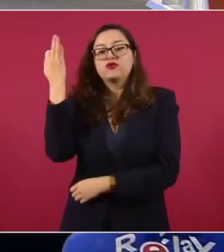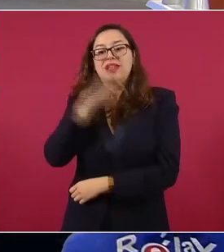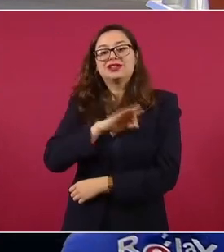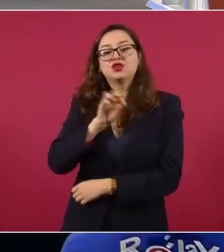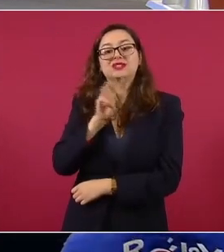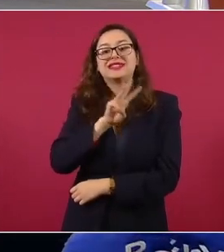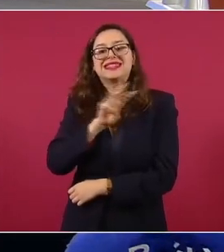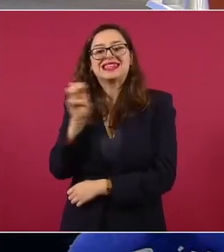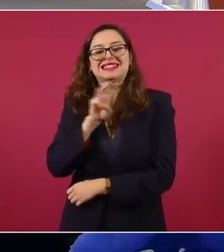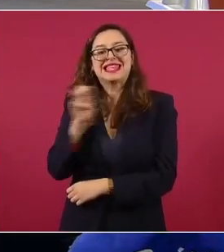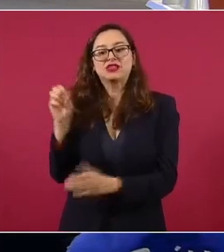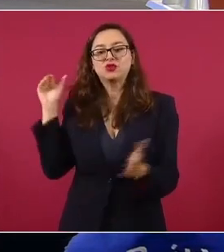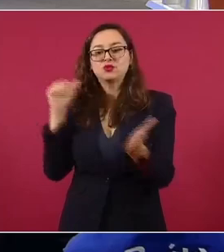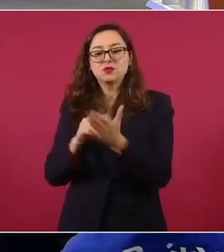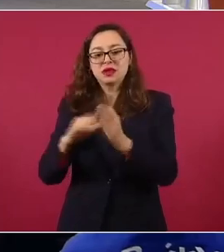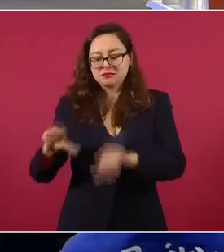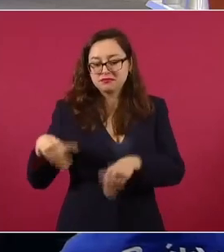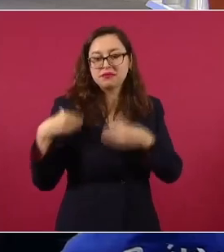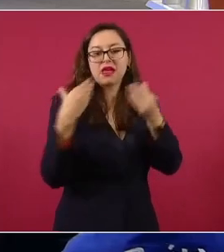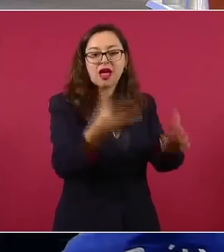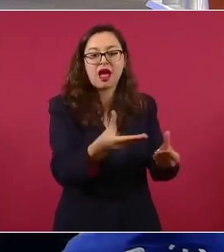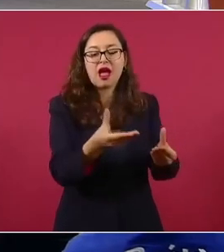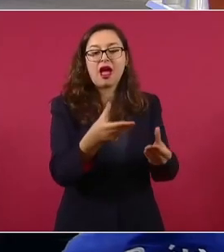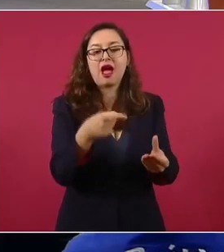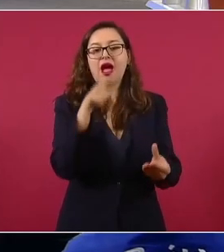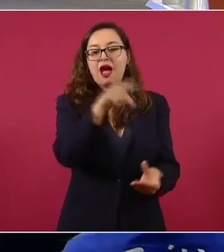por la que supuestamente ganó Calderón?